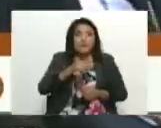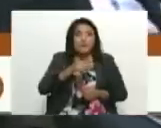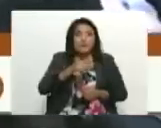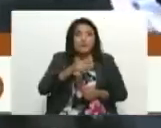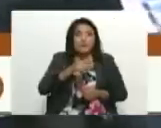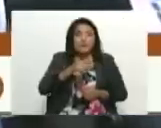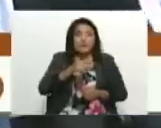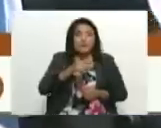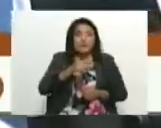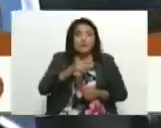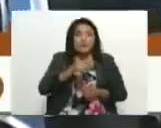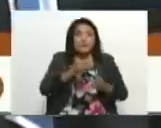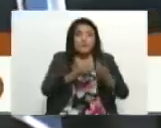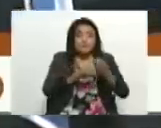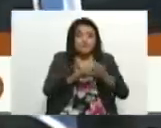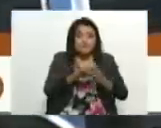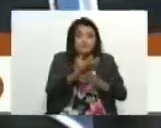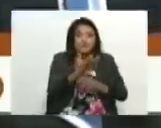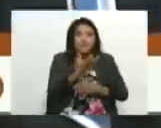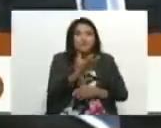que es un órgano